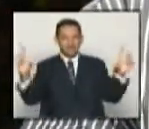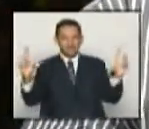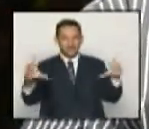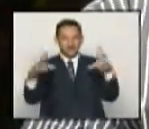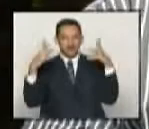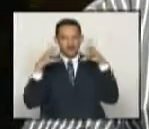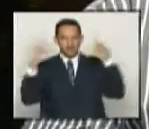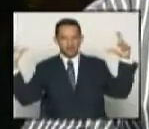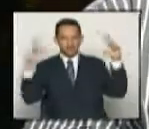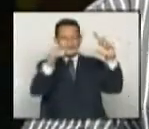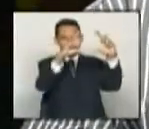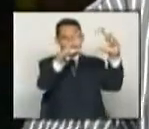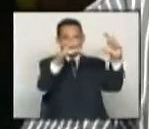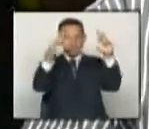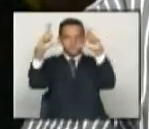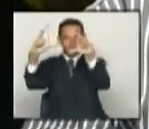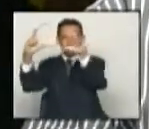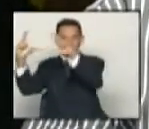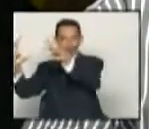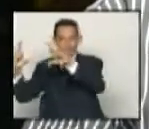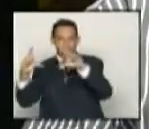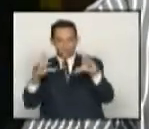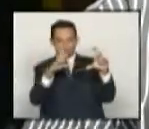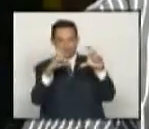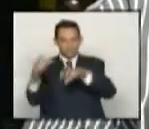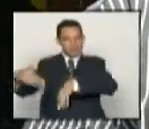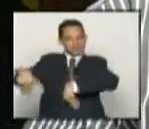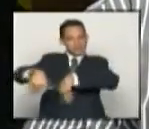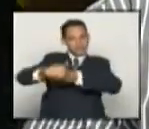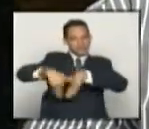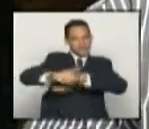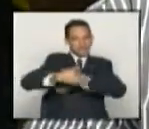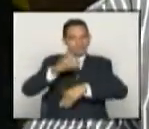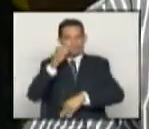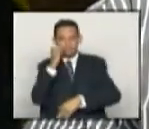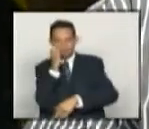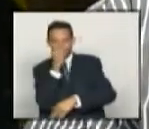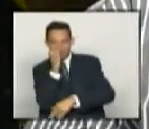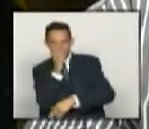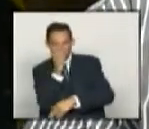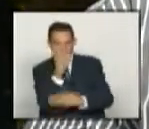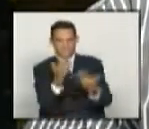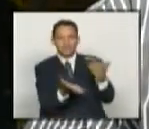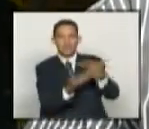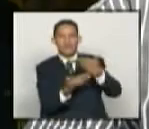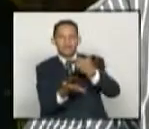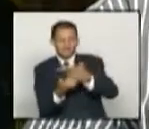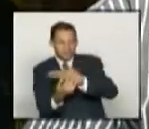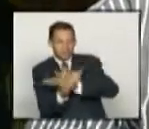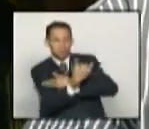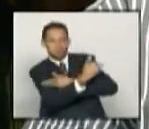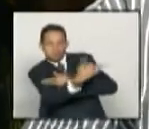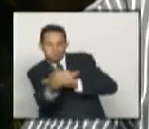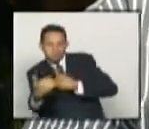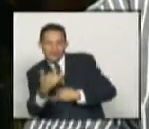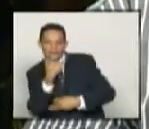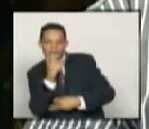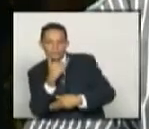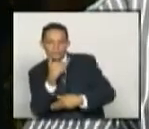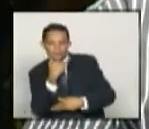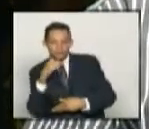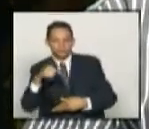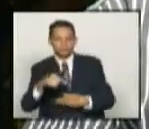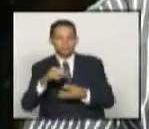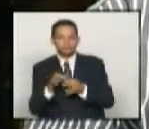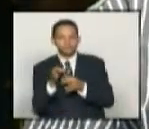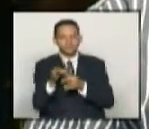poder. Algo muy importante, un agradecimiento pues al gobierno departamental y al Ministerio del Interior, Gobierno Nacional, por eso, porque Anserma es un municipio